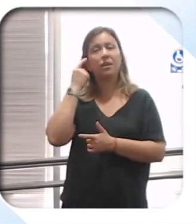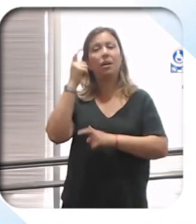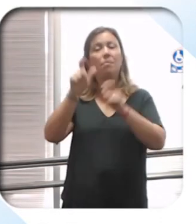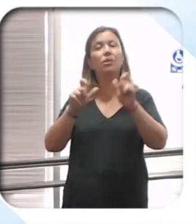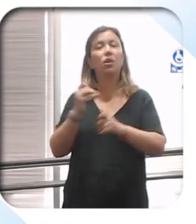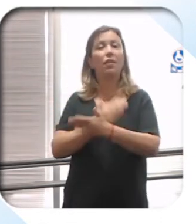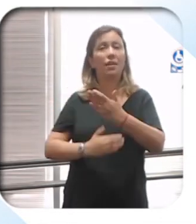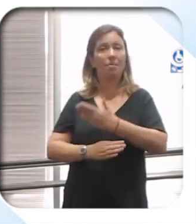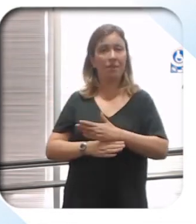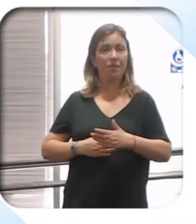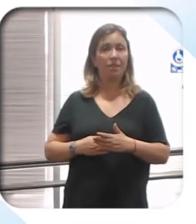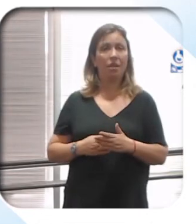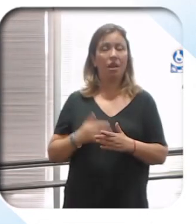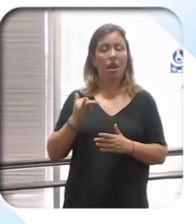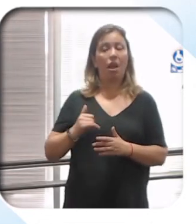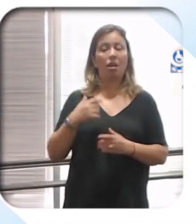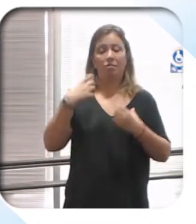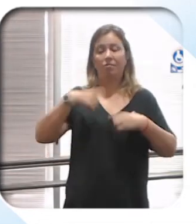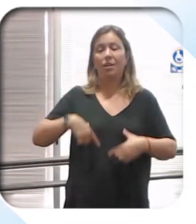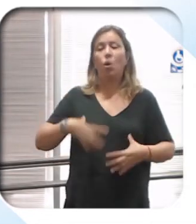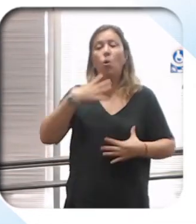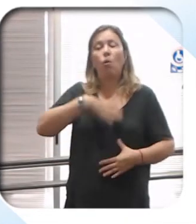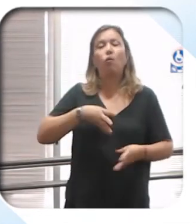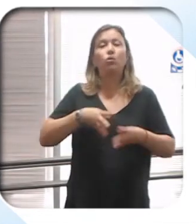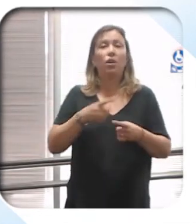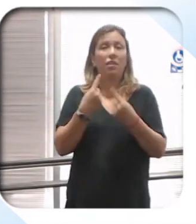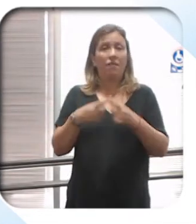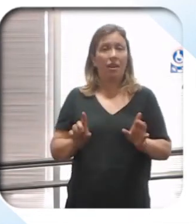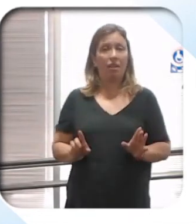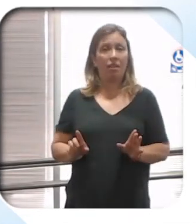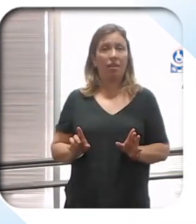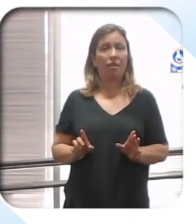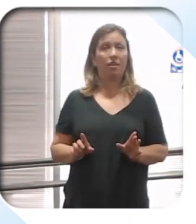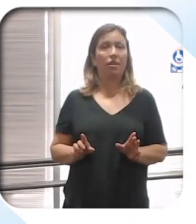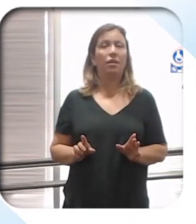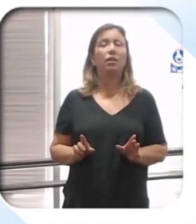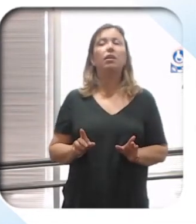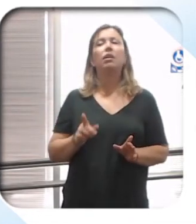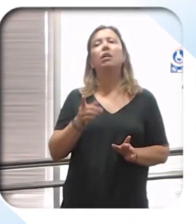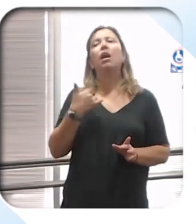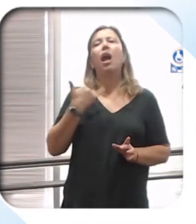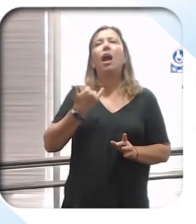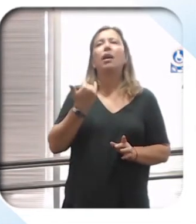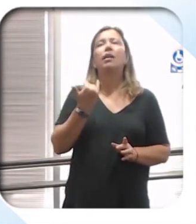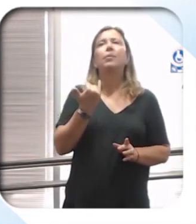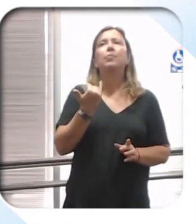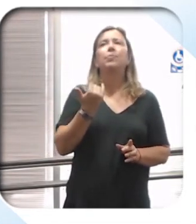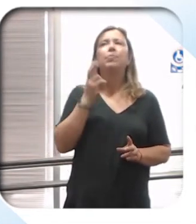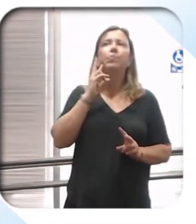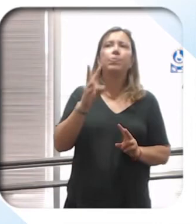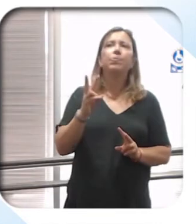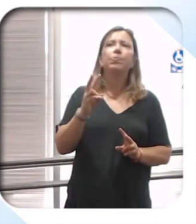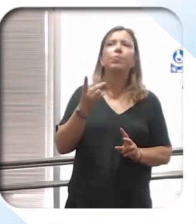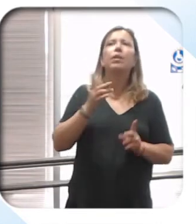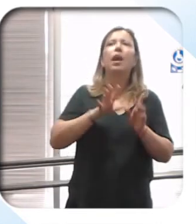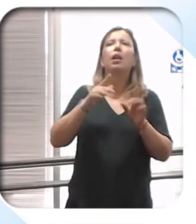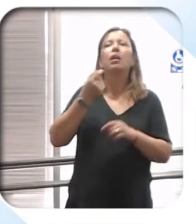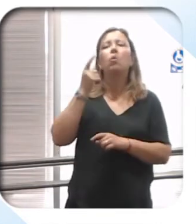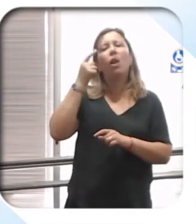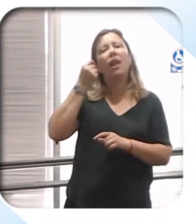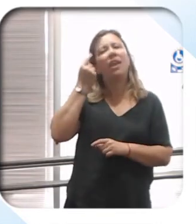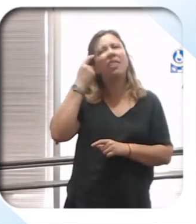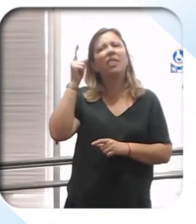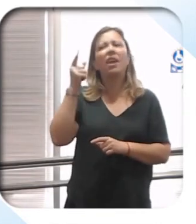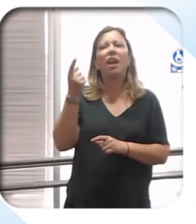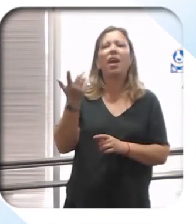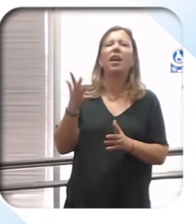con discapacidad, con diversidad funcional, y ver esto. Porque nosotros en realidad lo que tenemos es una concepción muy limitada de